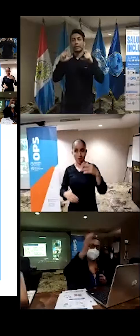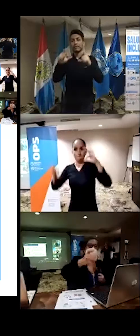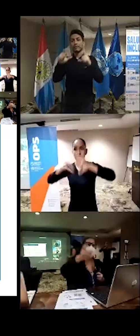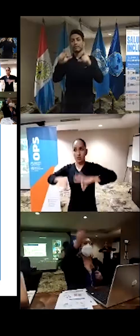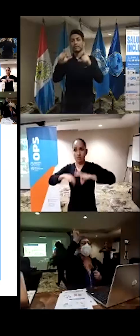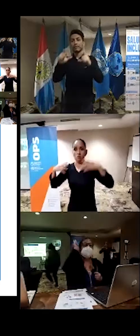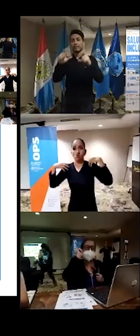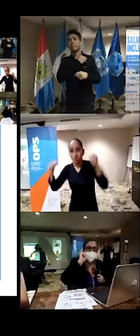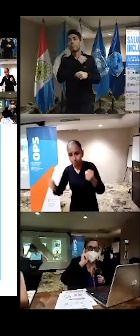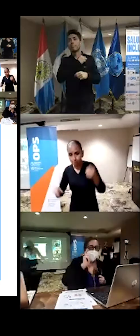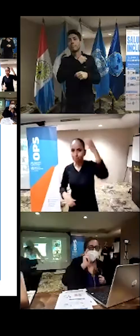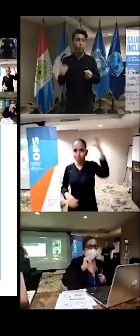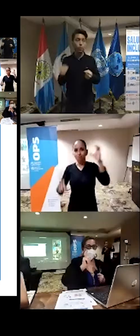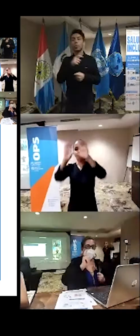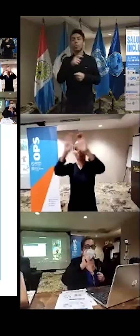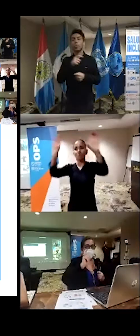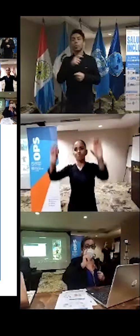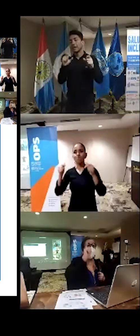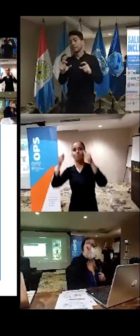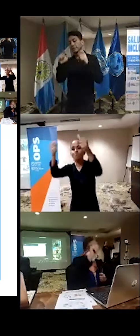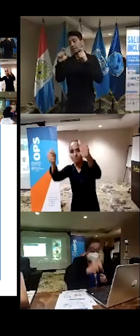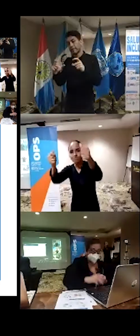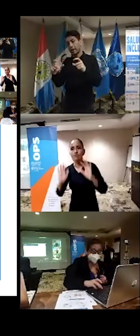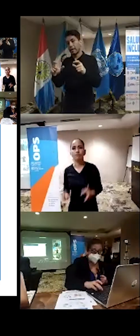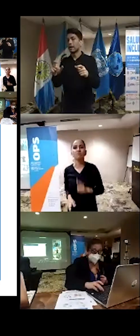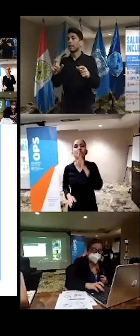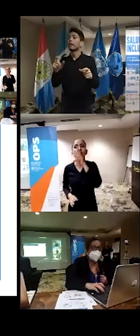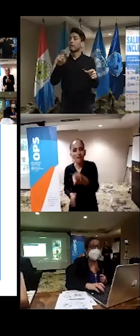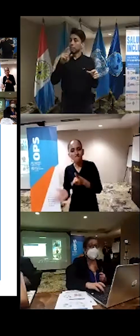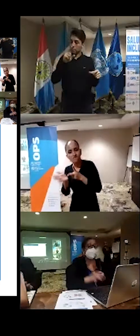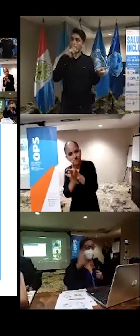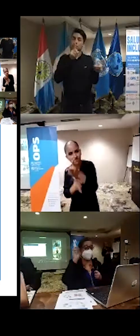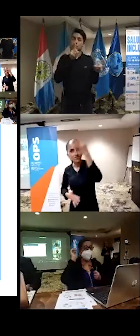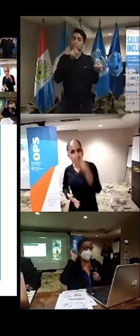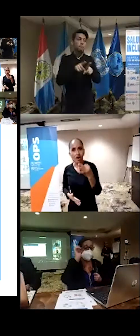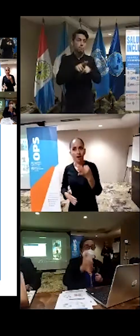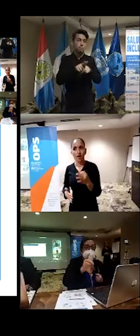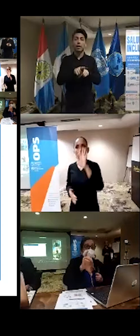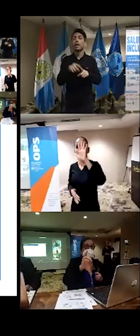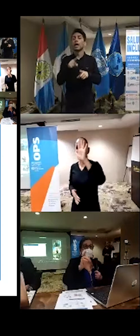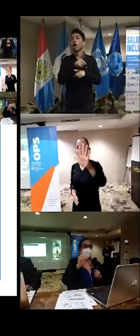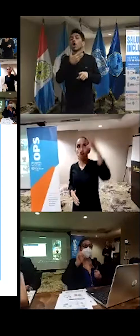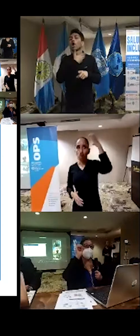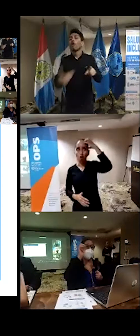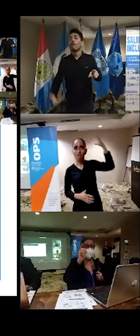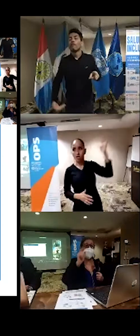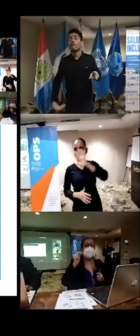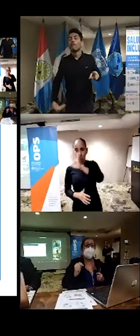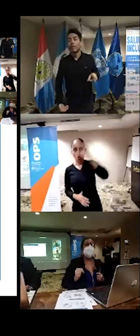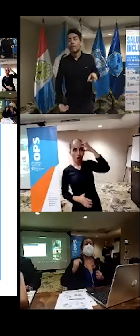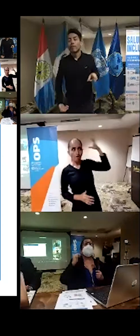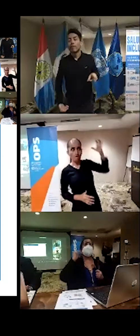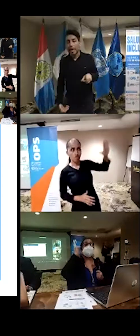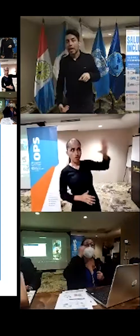Salud Pública, certificar, pero que realmente también la parte del Estado es parte del